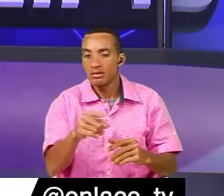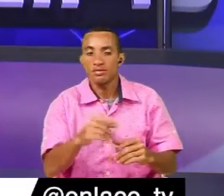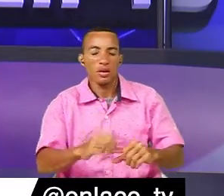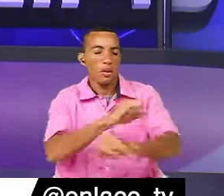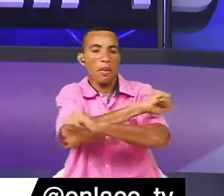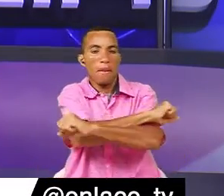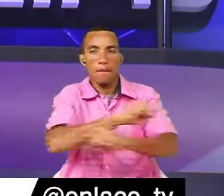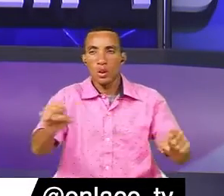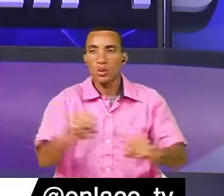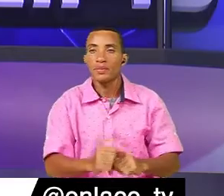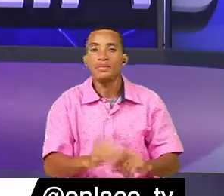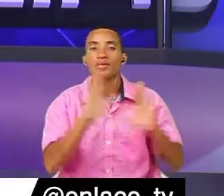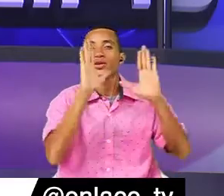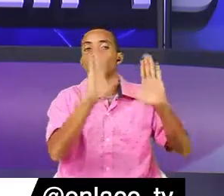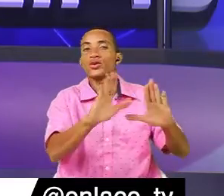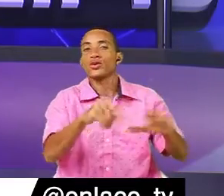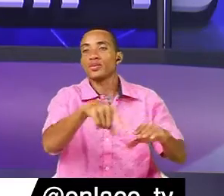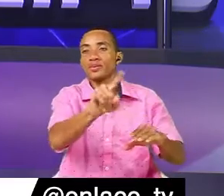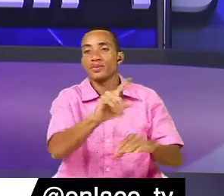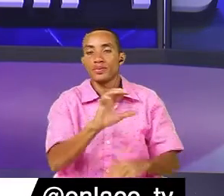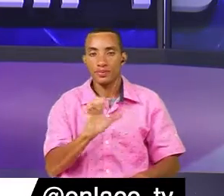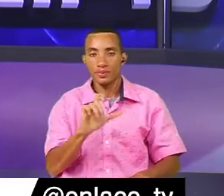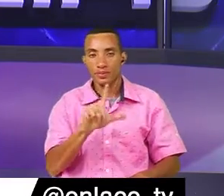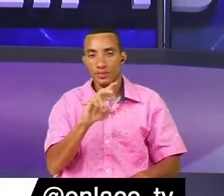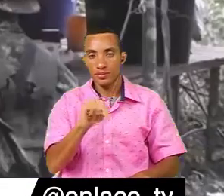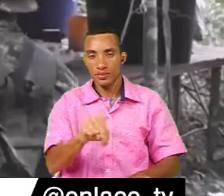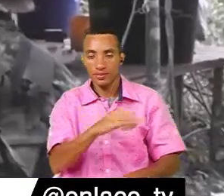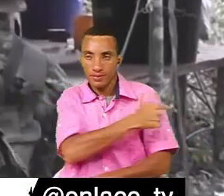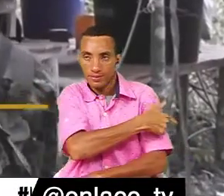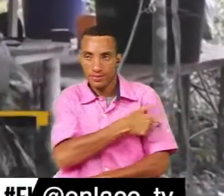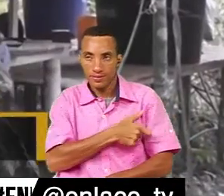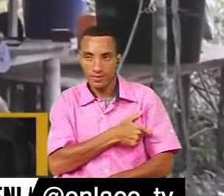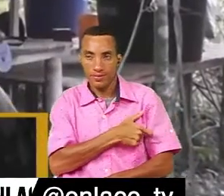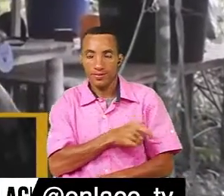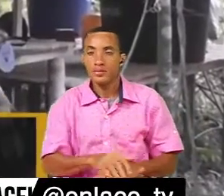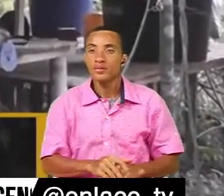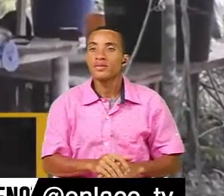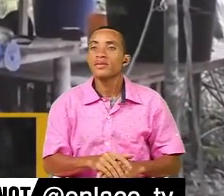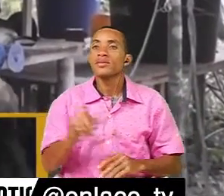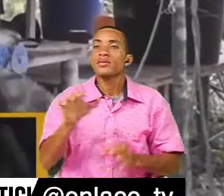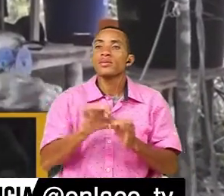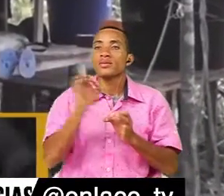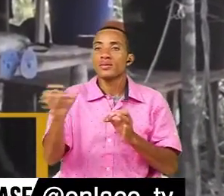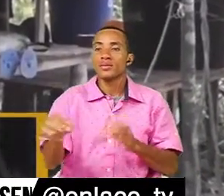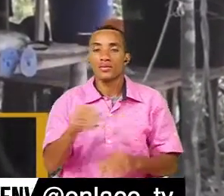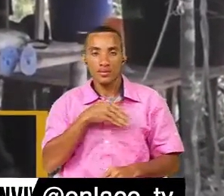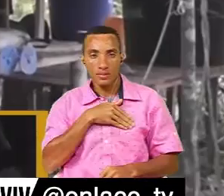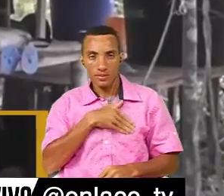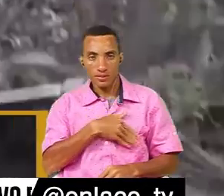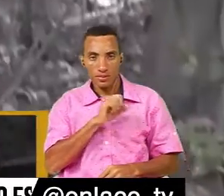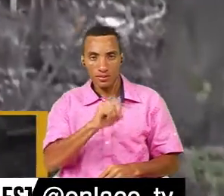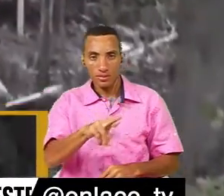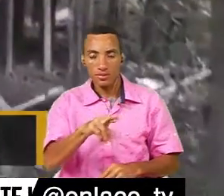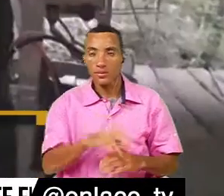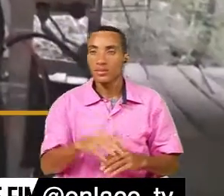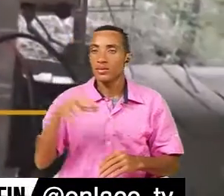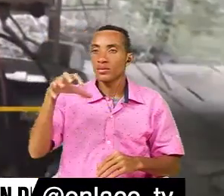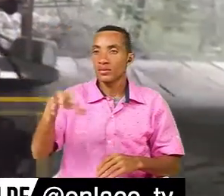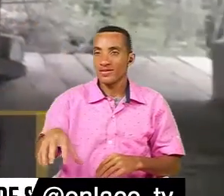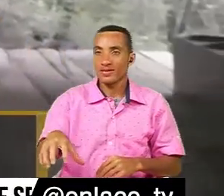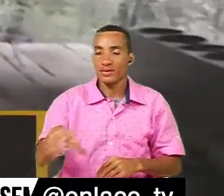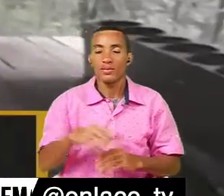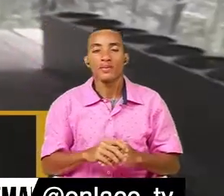parecer pertenecientes al ELN. En zona rural de Santa Rosa, sur de Bolívar, tropas de la 5ª Brigada del Ejército